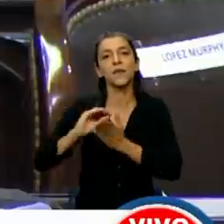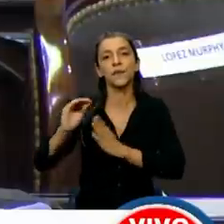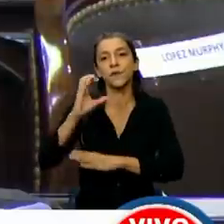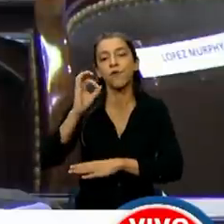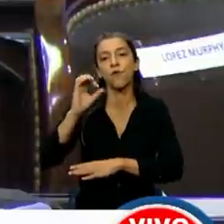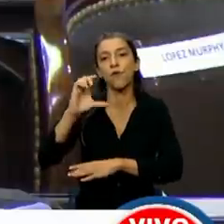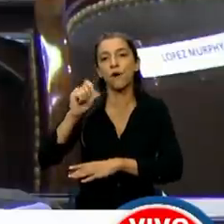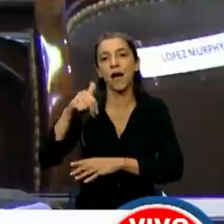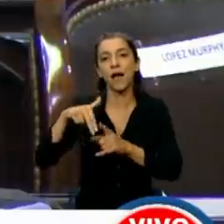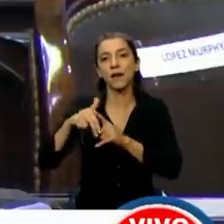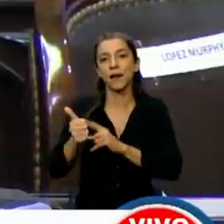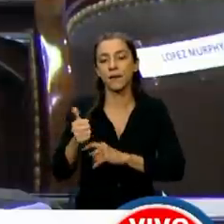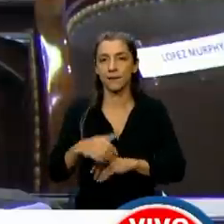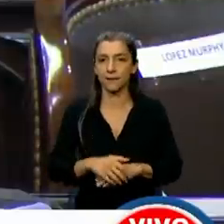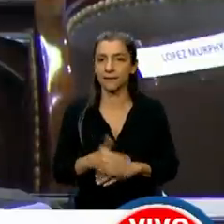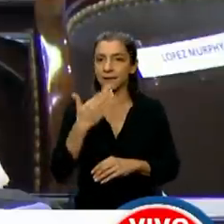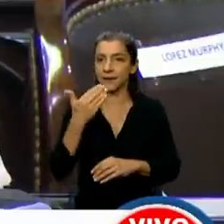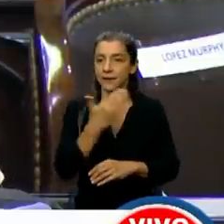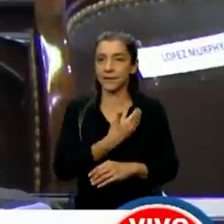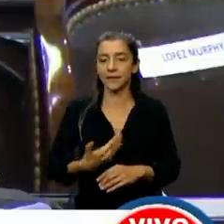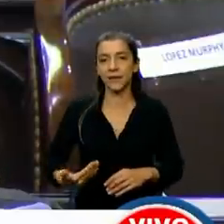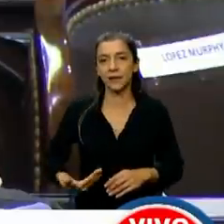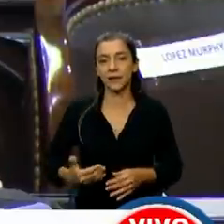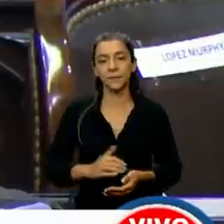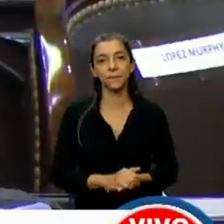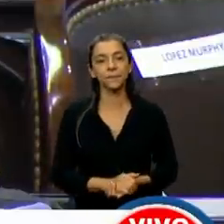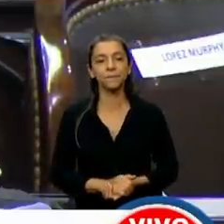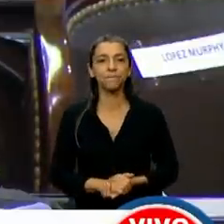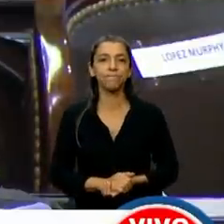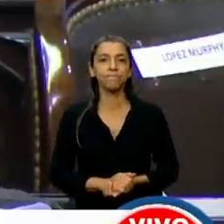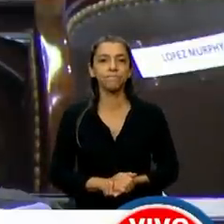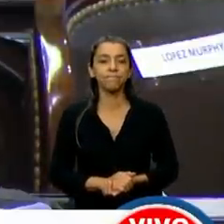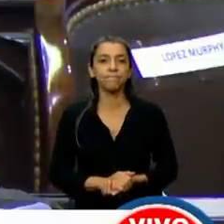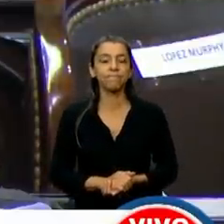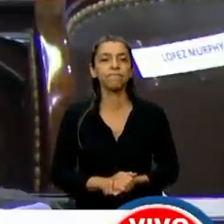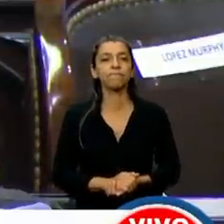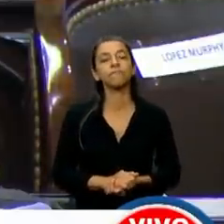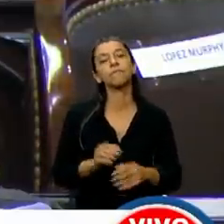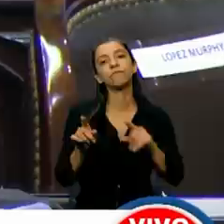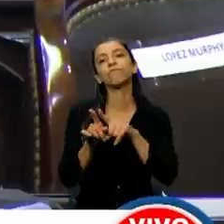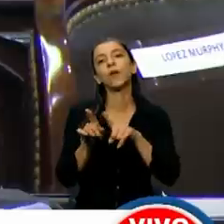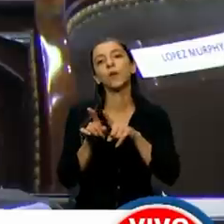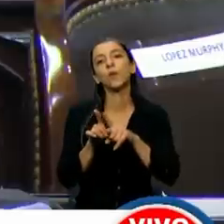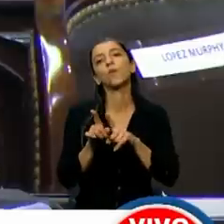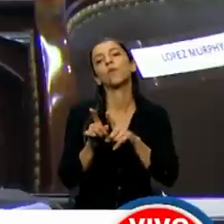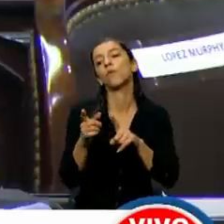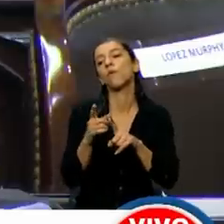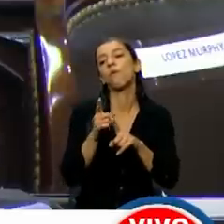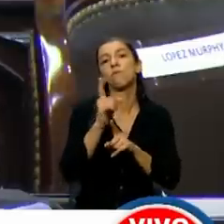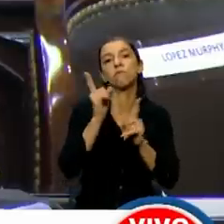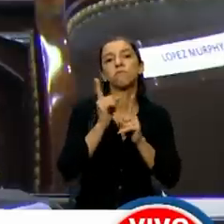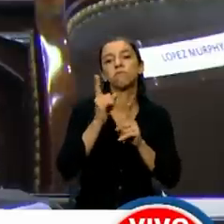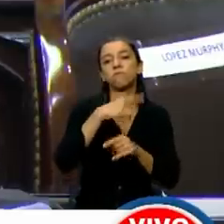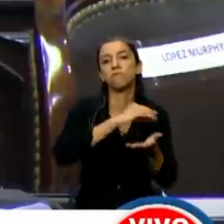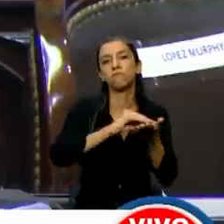gracias señor presidente como a varios de los diputados preopinantes a mí también me